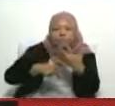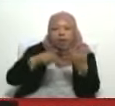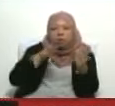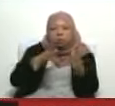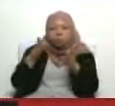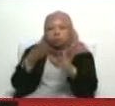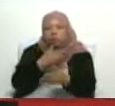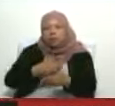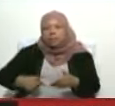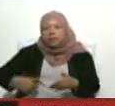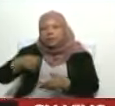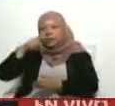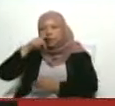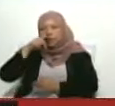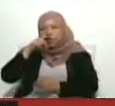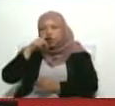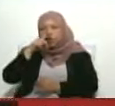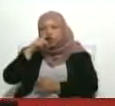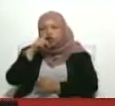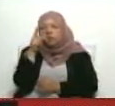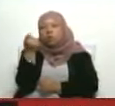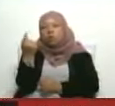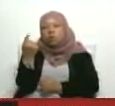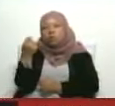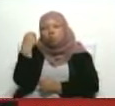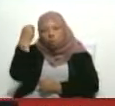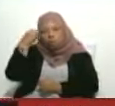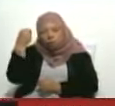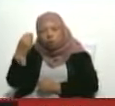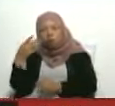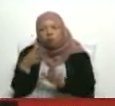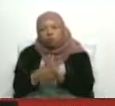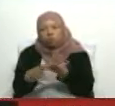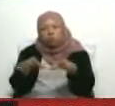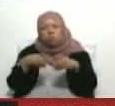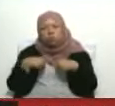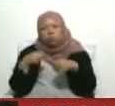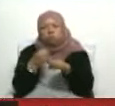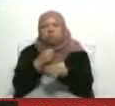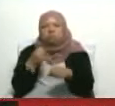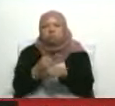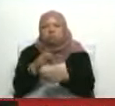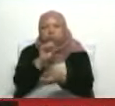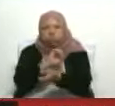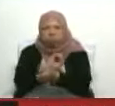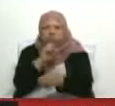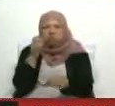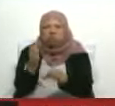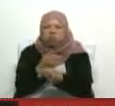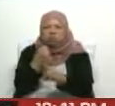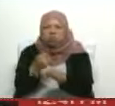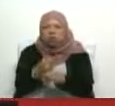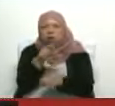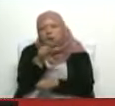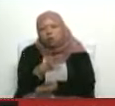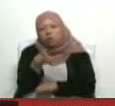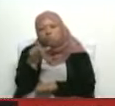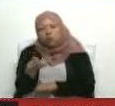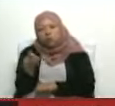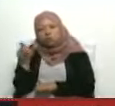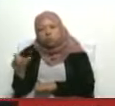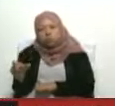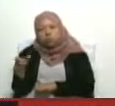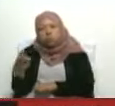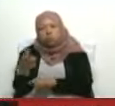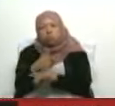del presidente de la República, homicidio intencional calificado en grado de tentativa a la persona